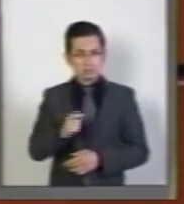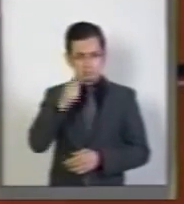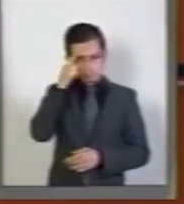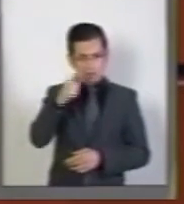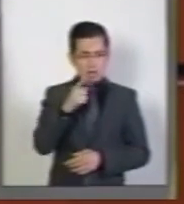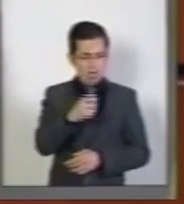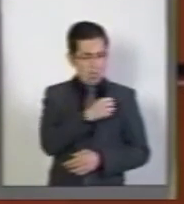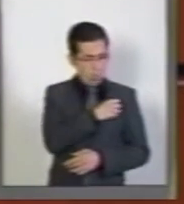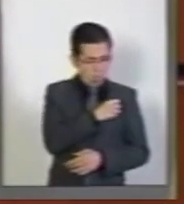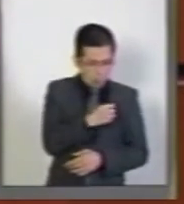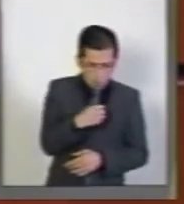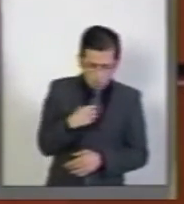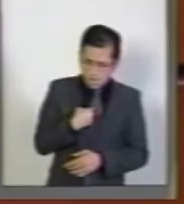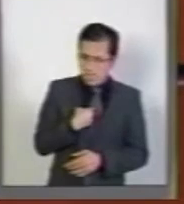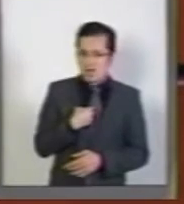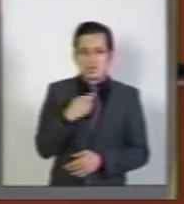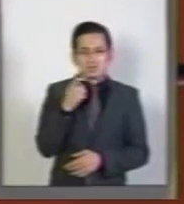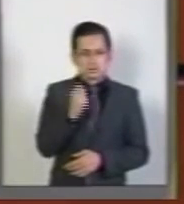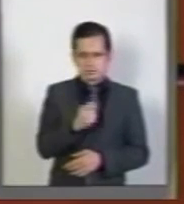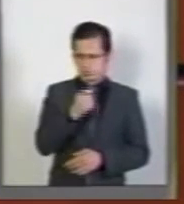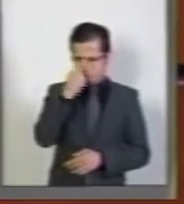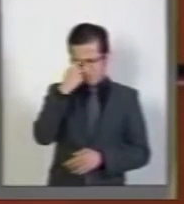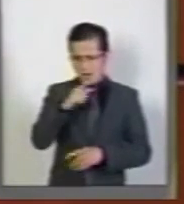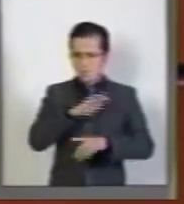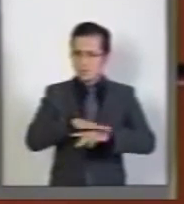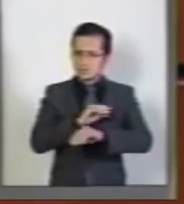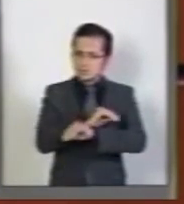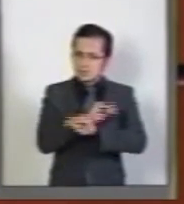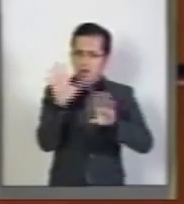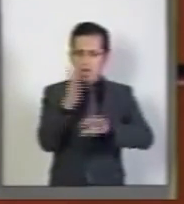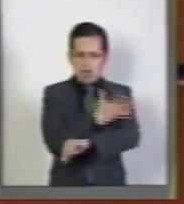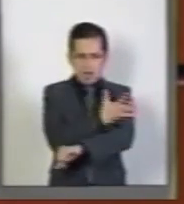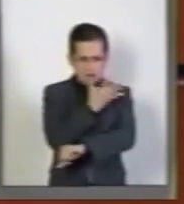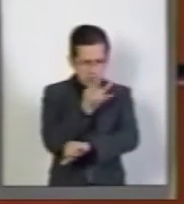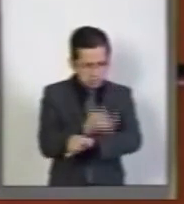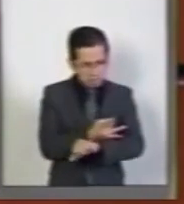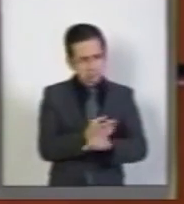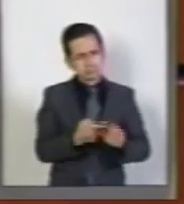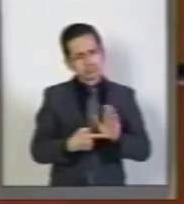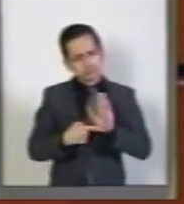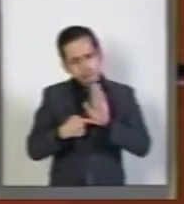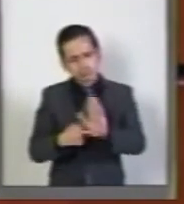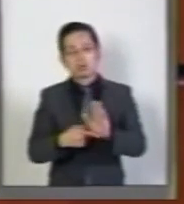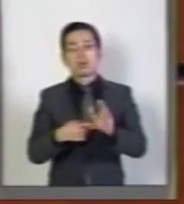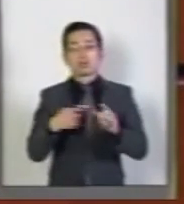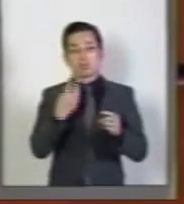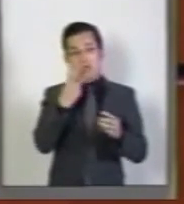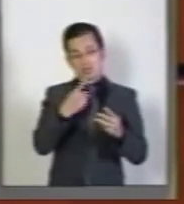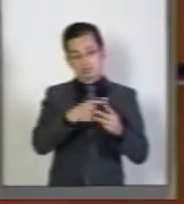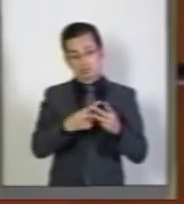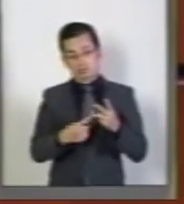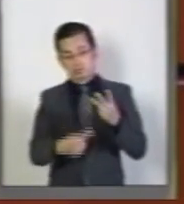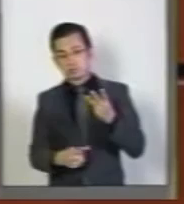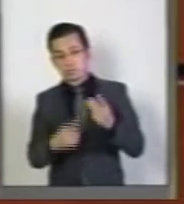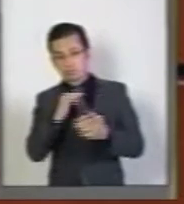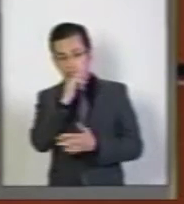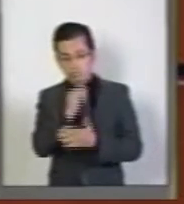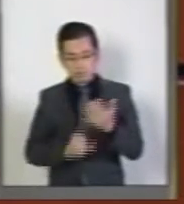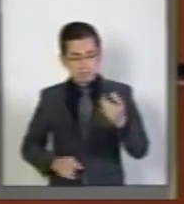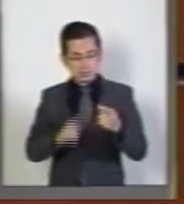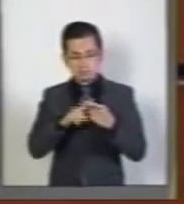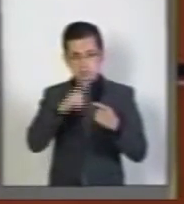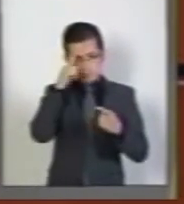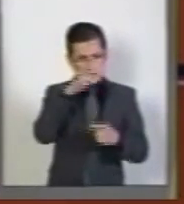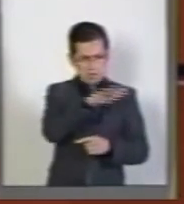principios de transparencia y máxima publicidad, las tres declaraciones de funcionarios públicos y del sector privado de